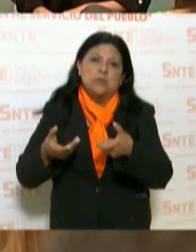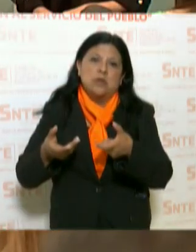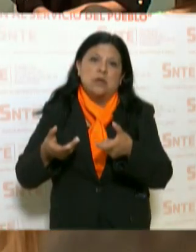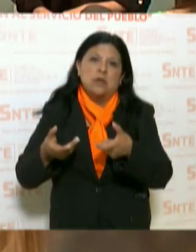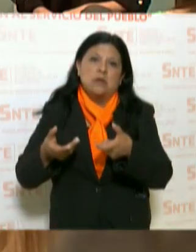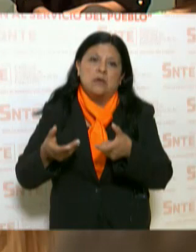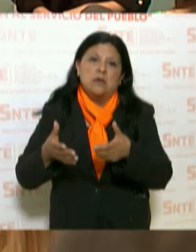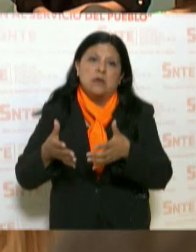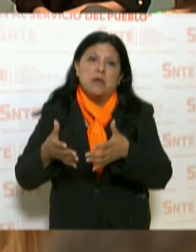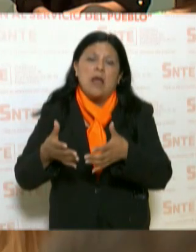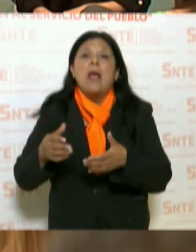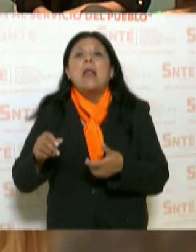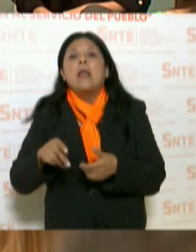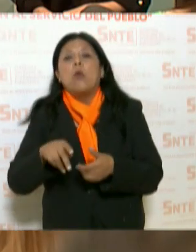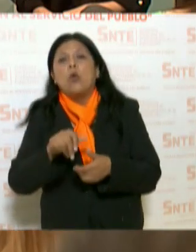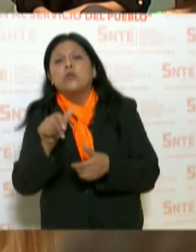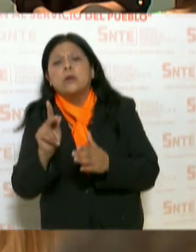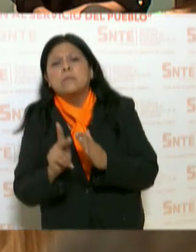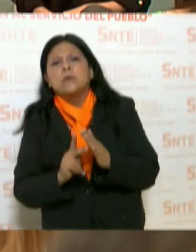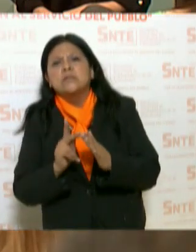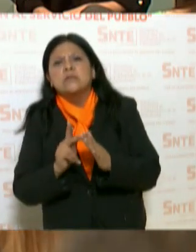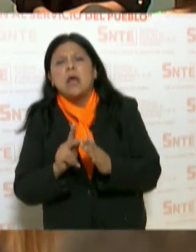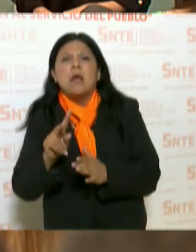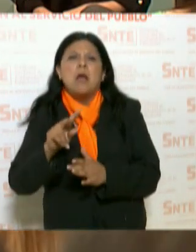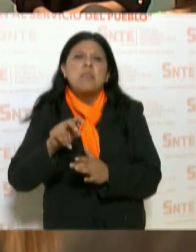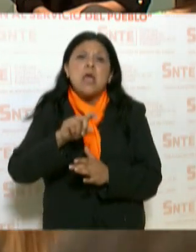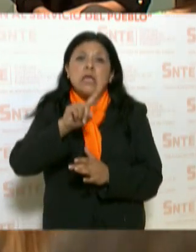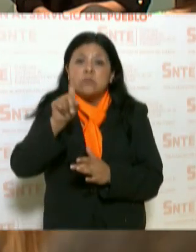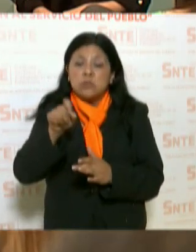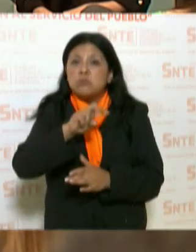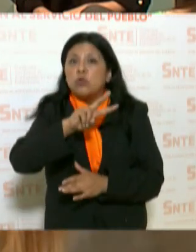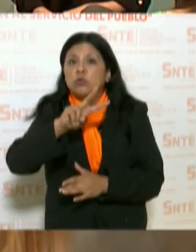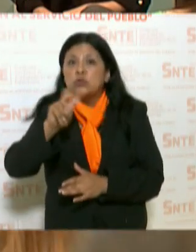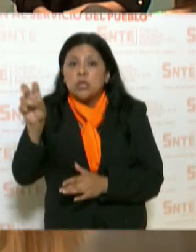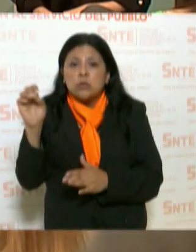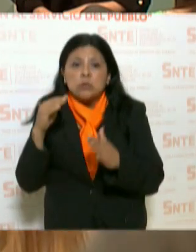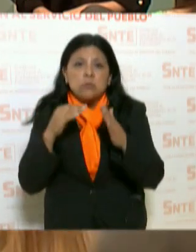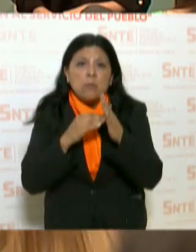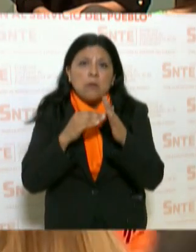la prerrogativa a 200 millones.